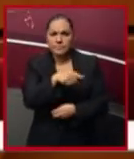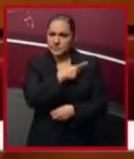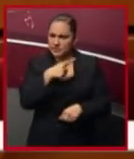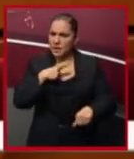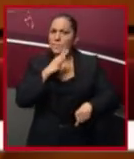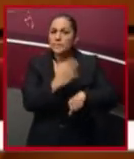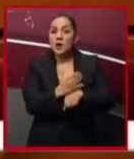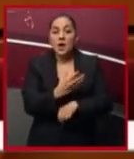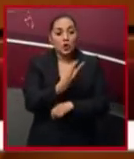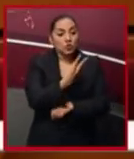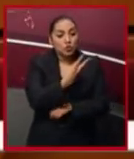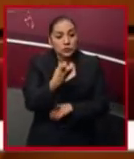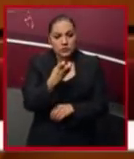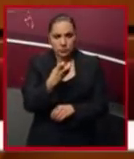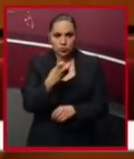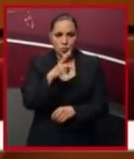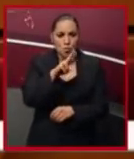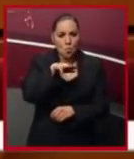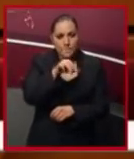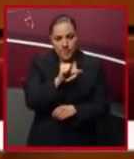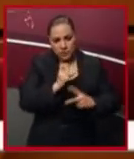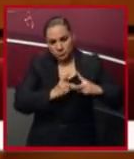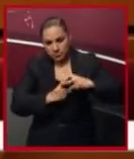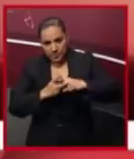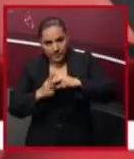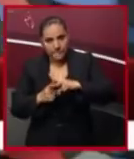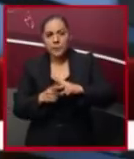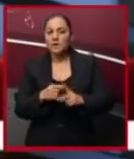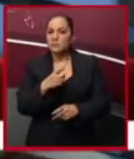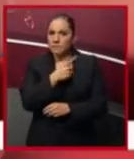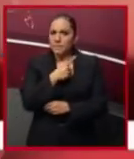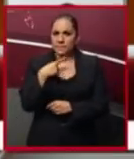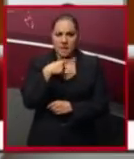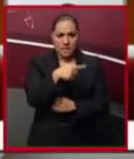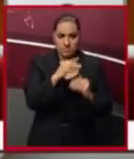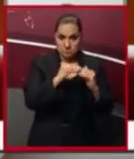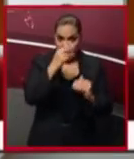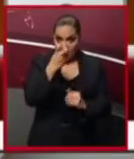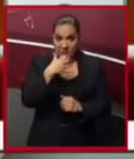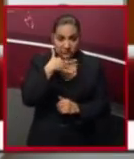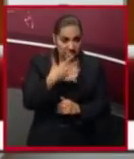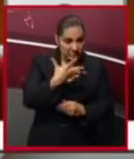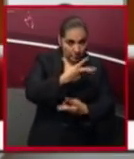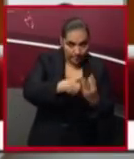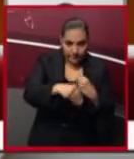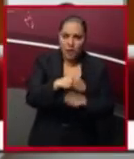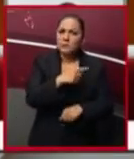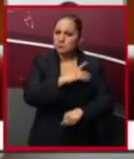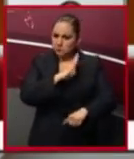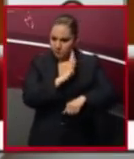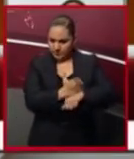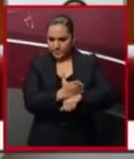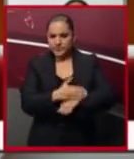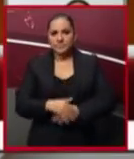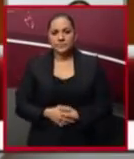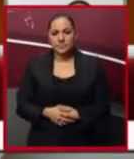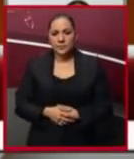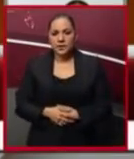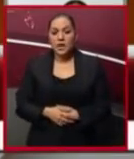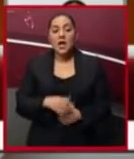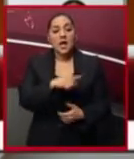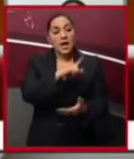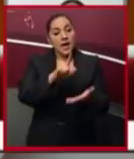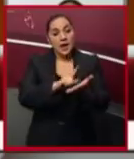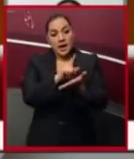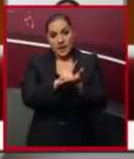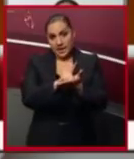valor diario de la unidad de medida y actualización. Se incorpora a la Ley General de Responsabilidades y al